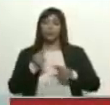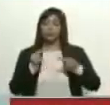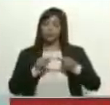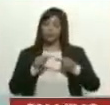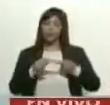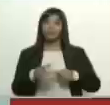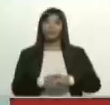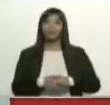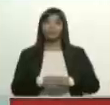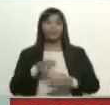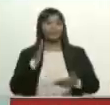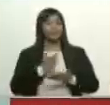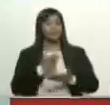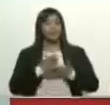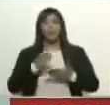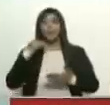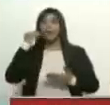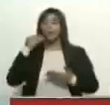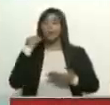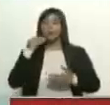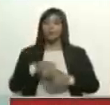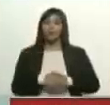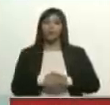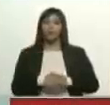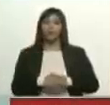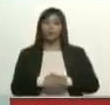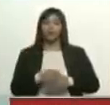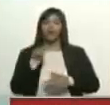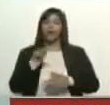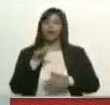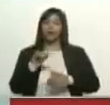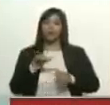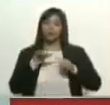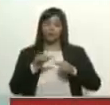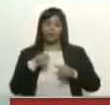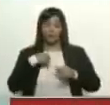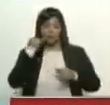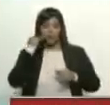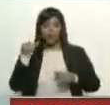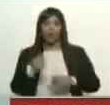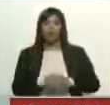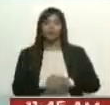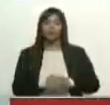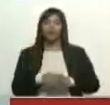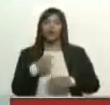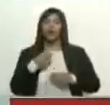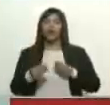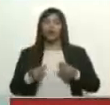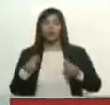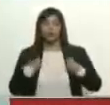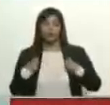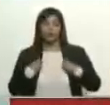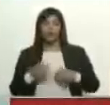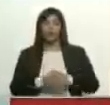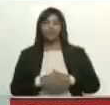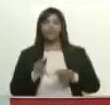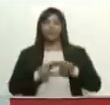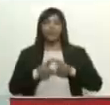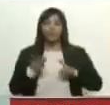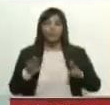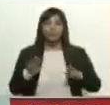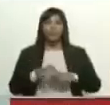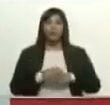lugar, siempre pensar en ese sentido de convivencia, de paz,